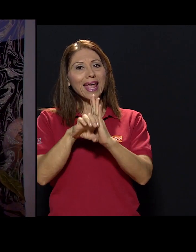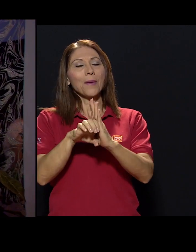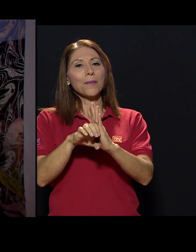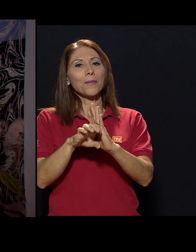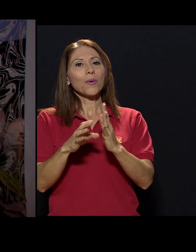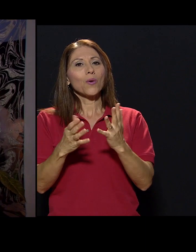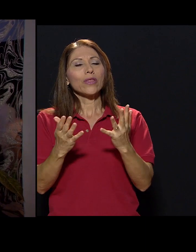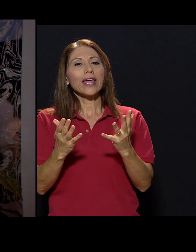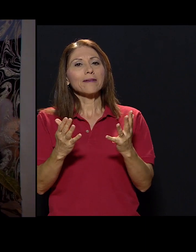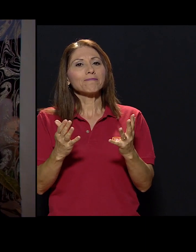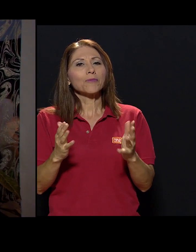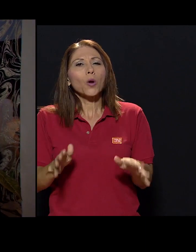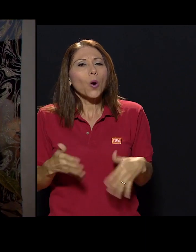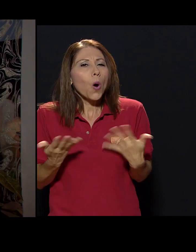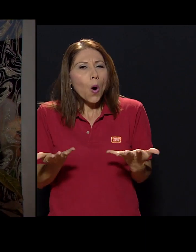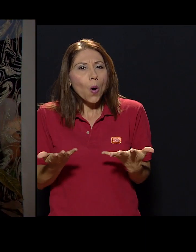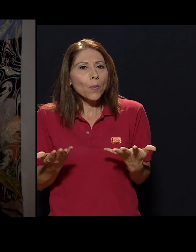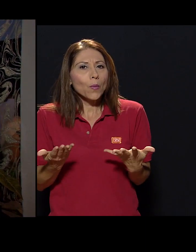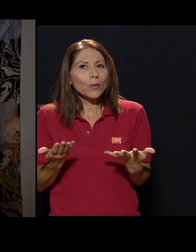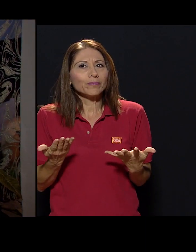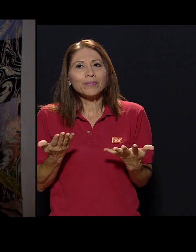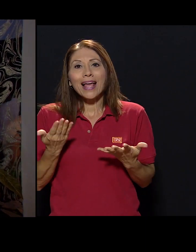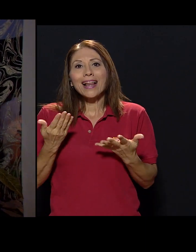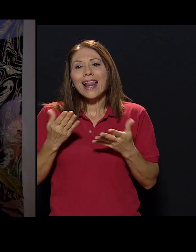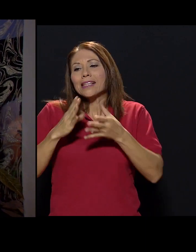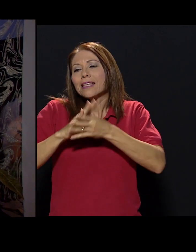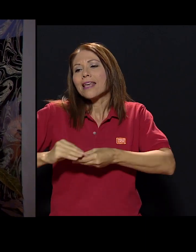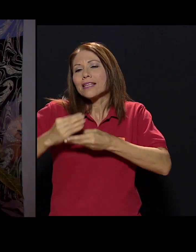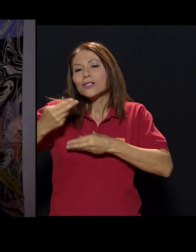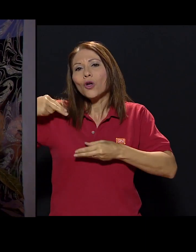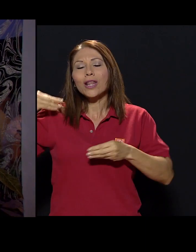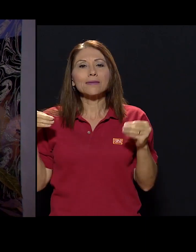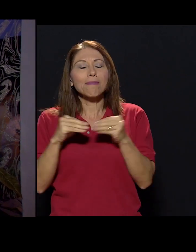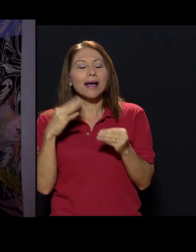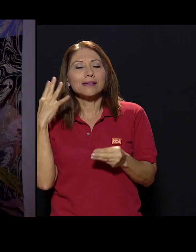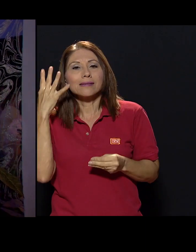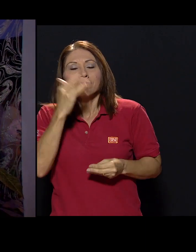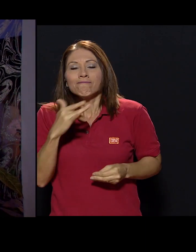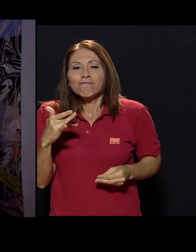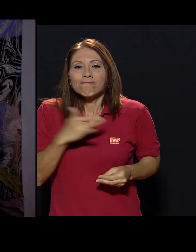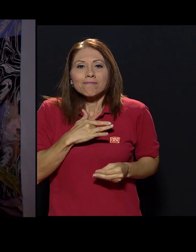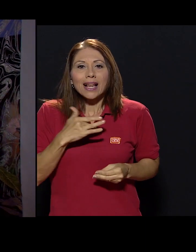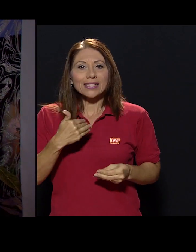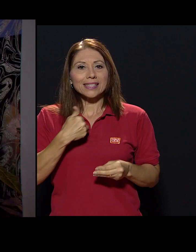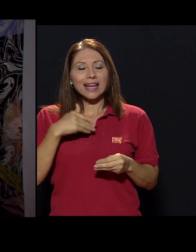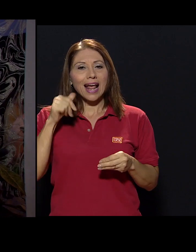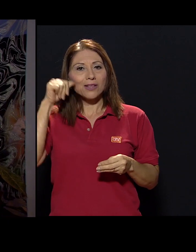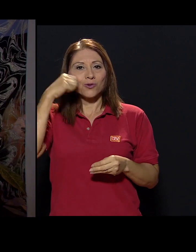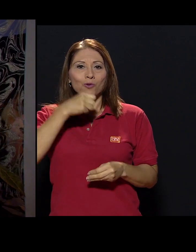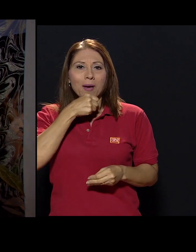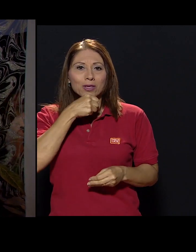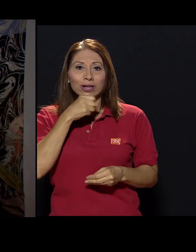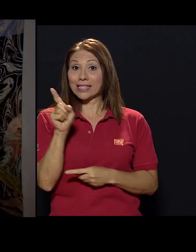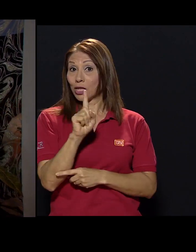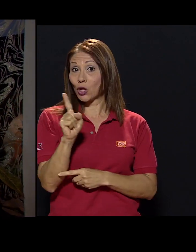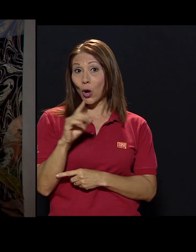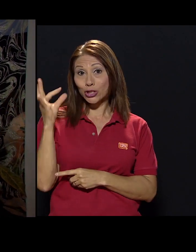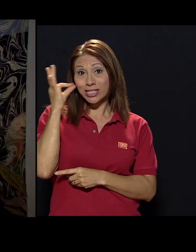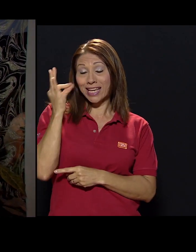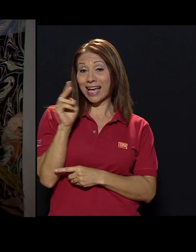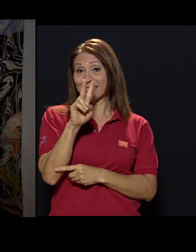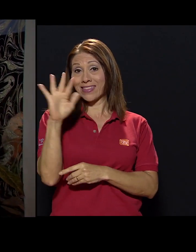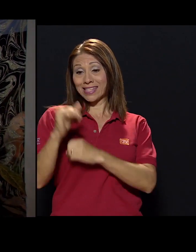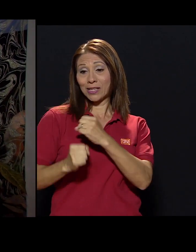ella esté Pero también Es el ejemplo De como Posiblemente Las historias Más apasionantes Las tengan Los